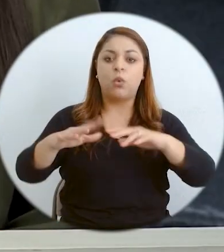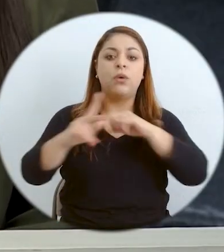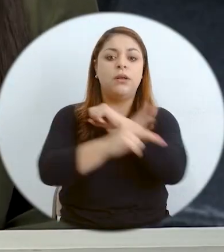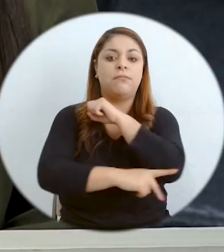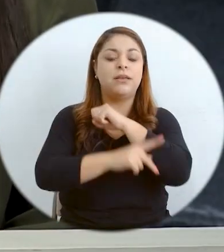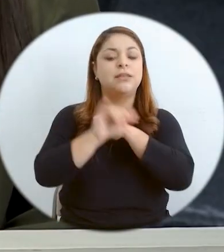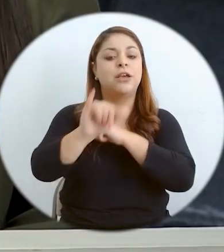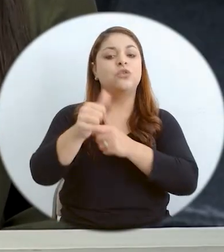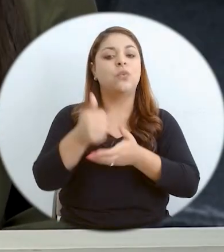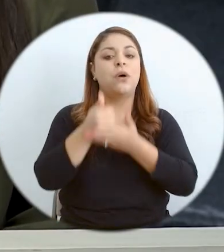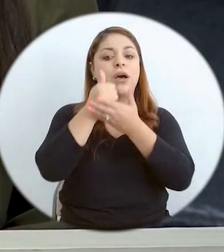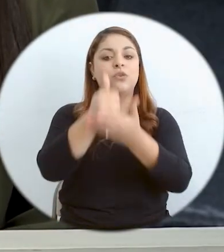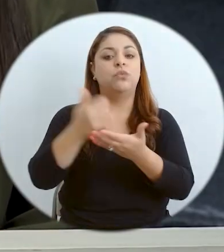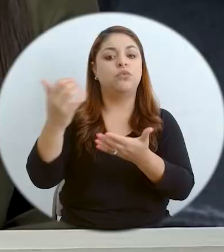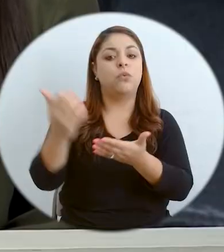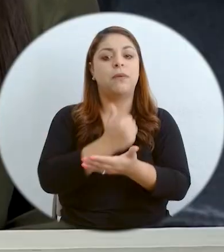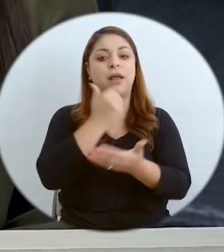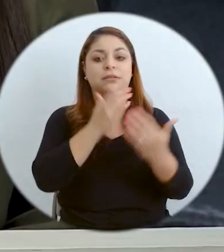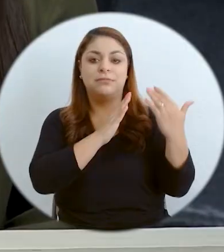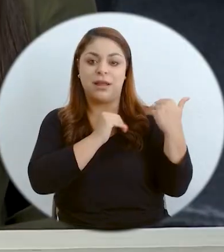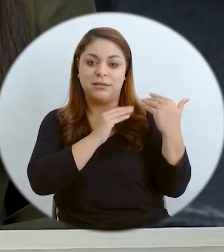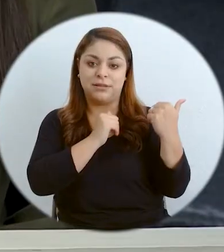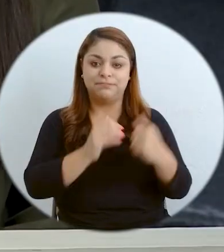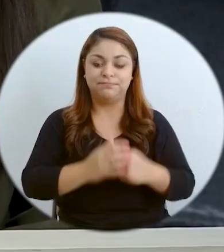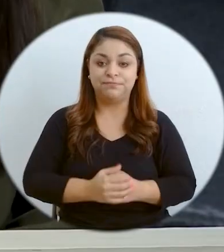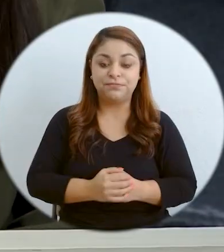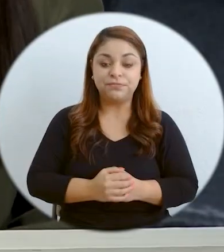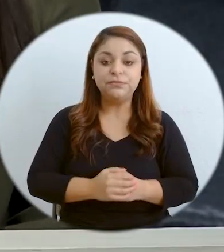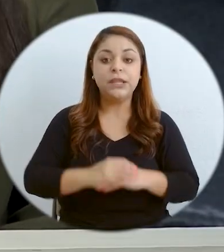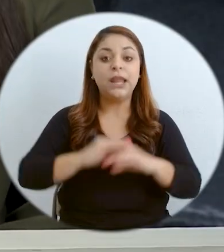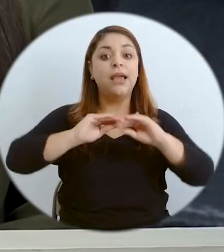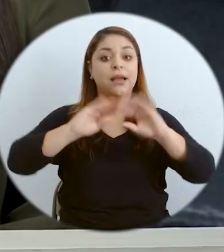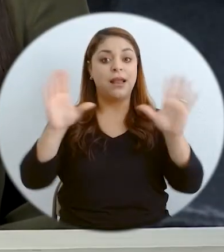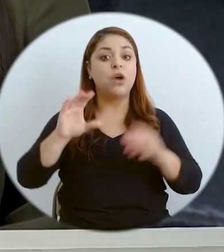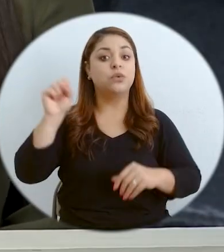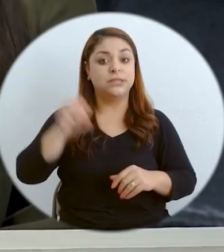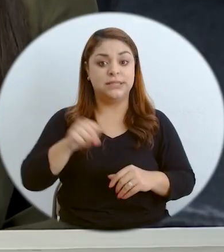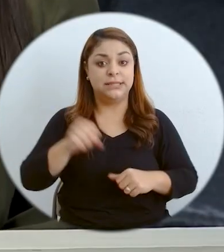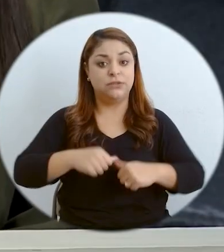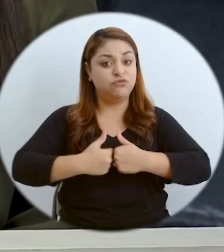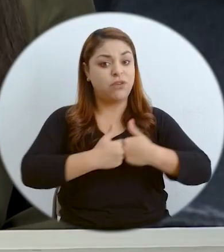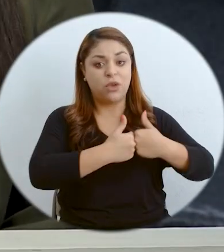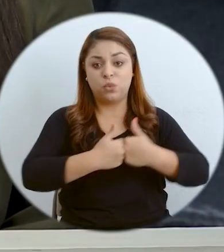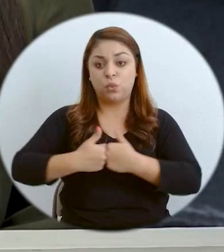lo que podría hacernos recuperar la esperanza. Claro que sí, eso lleva un reto fundamental,